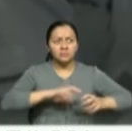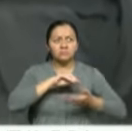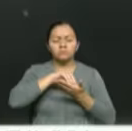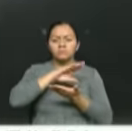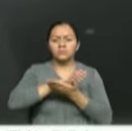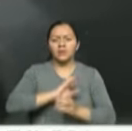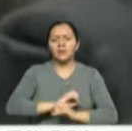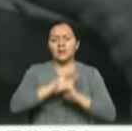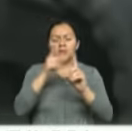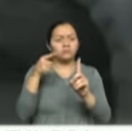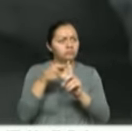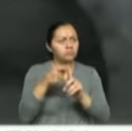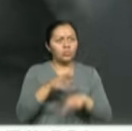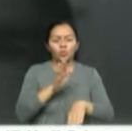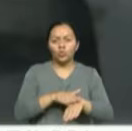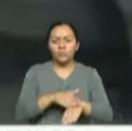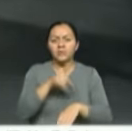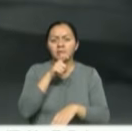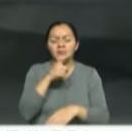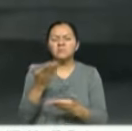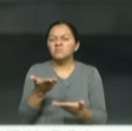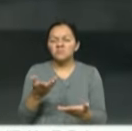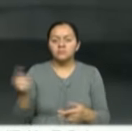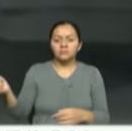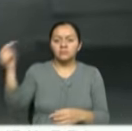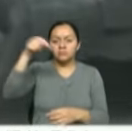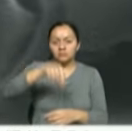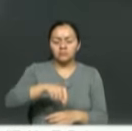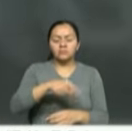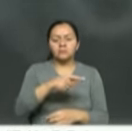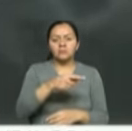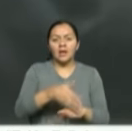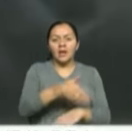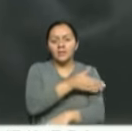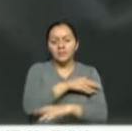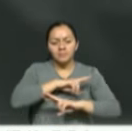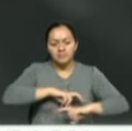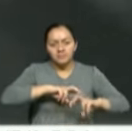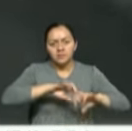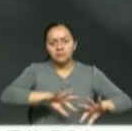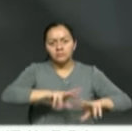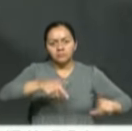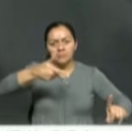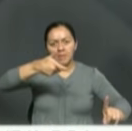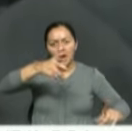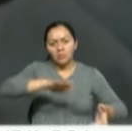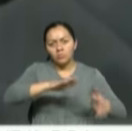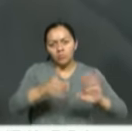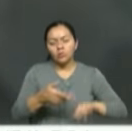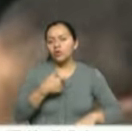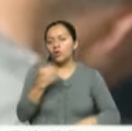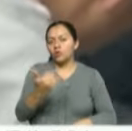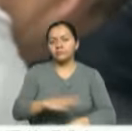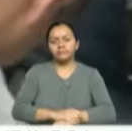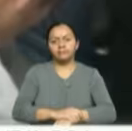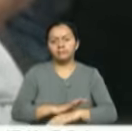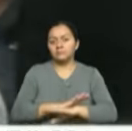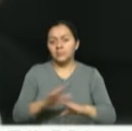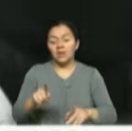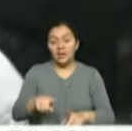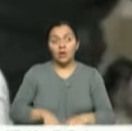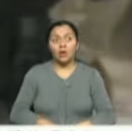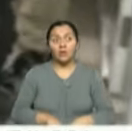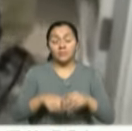estableciendo claros indicios de participación en el hecho criminal, lo cual el juez correspondiente emitió las órdenes de detención. A partir de